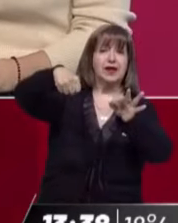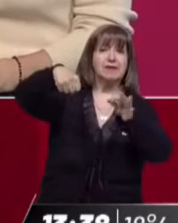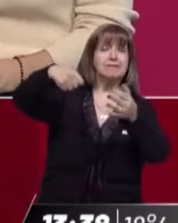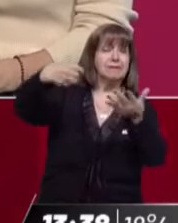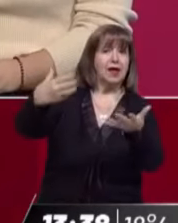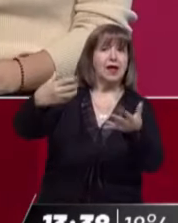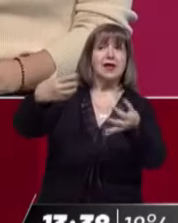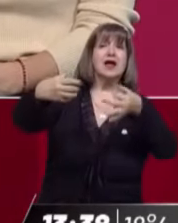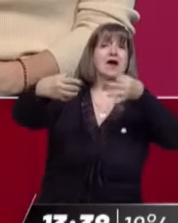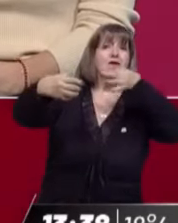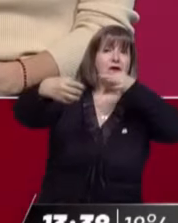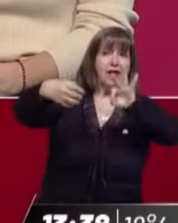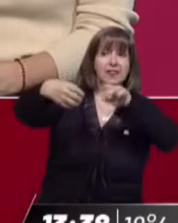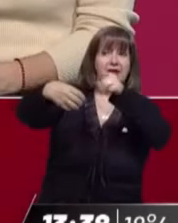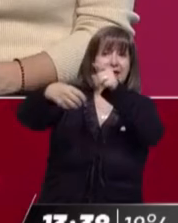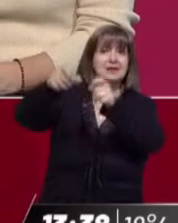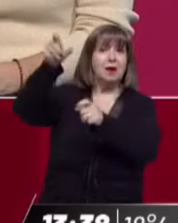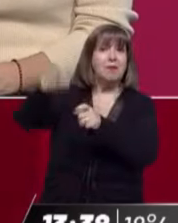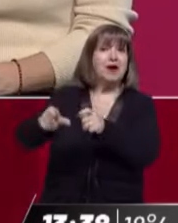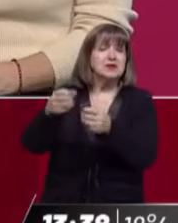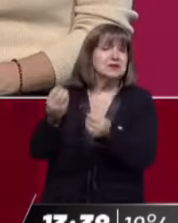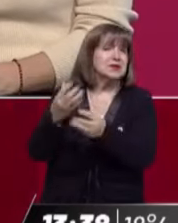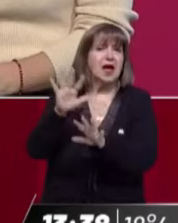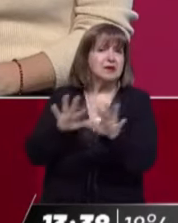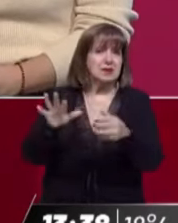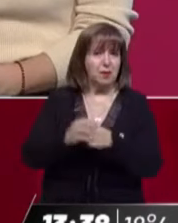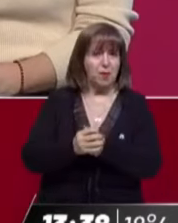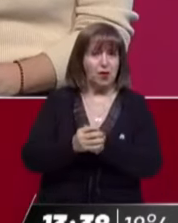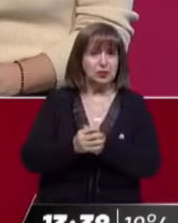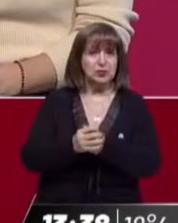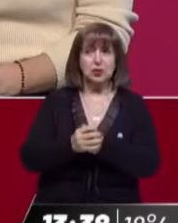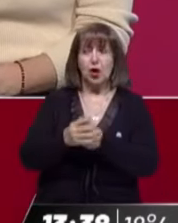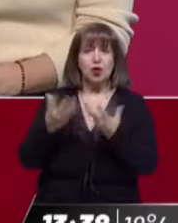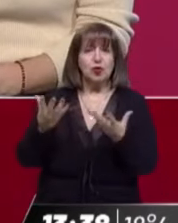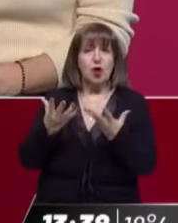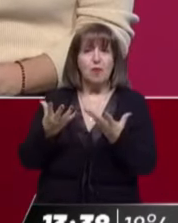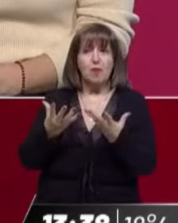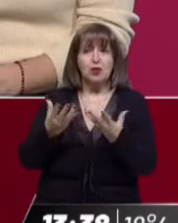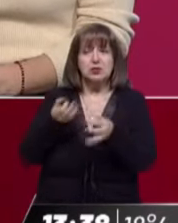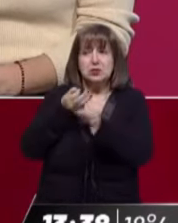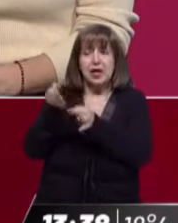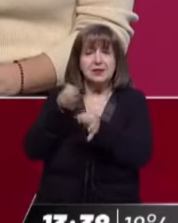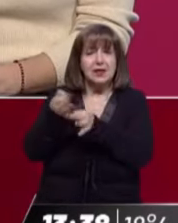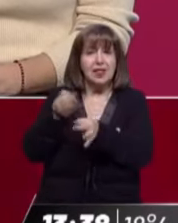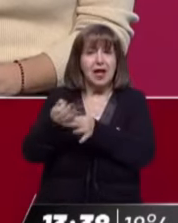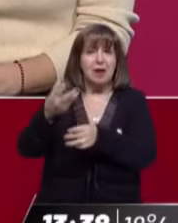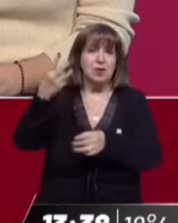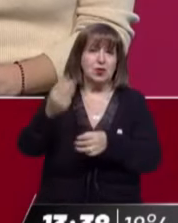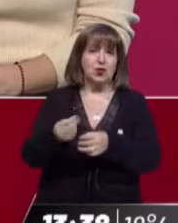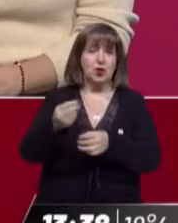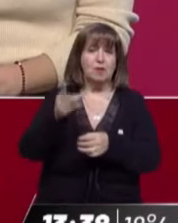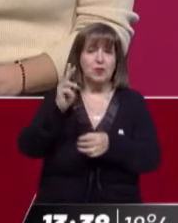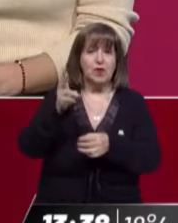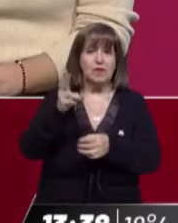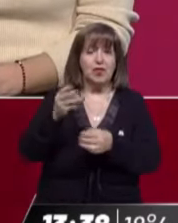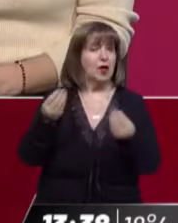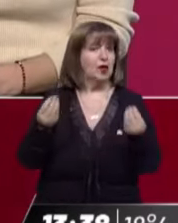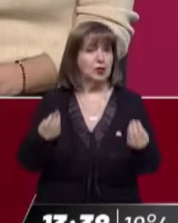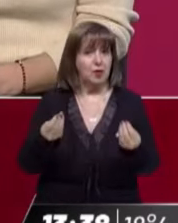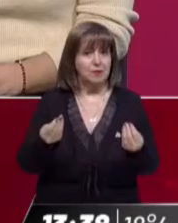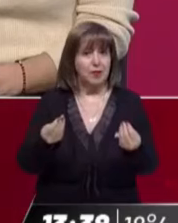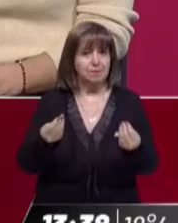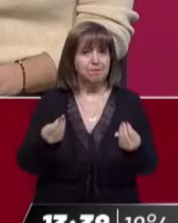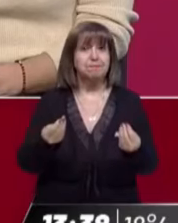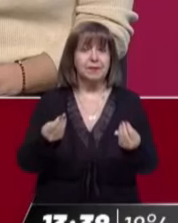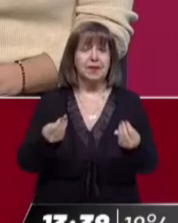ese deterioro social cómo lo apuntalas Cómo reeduc eh porque saben qué no dejan de aparecer